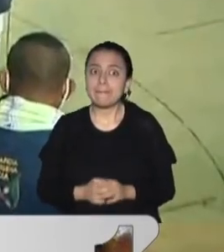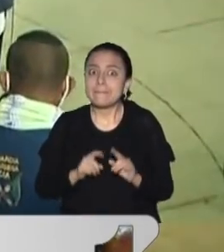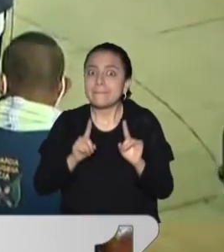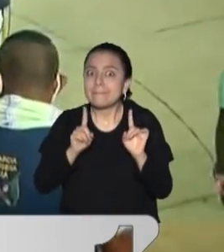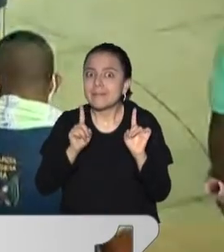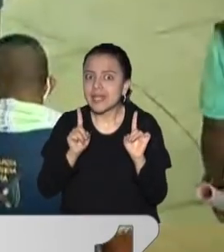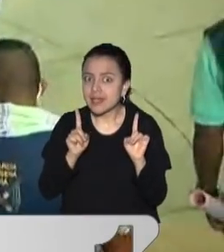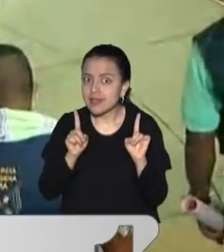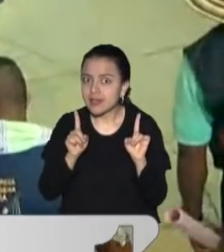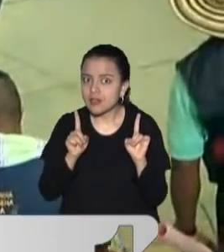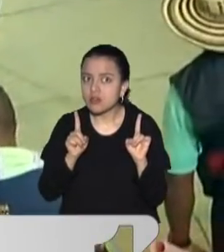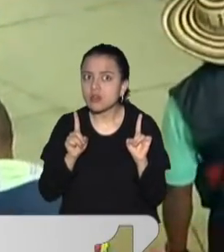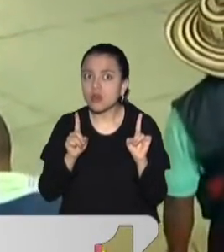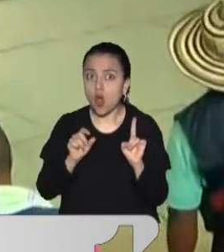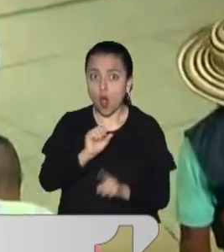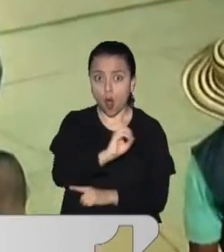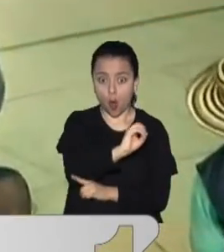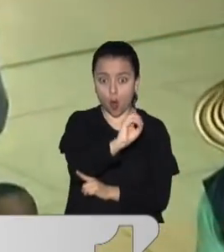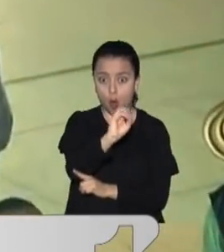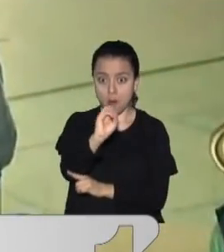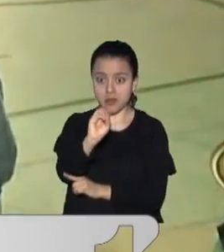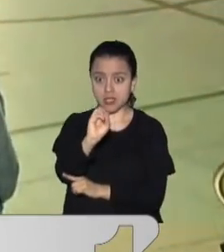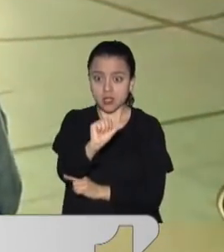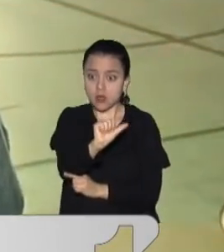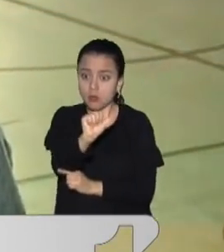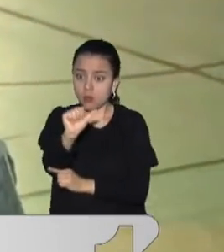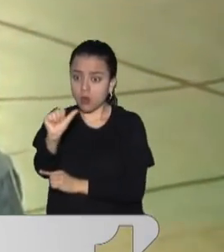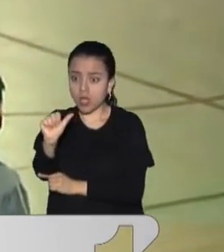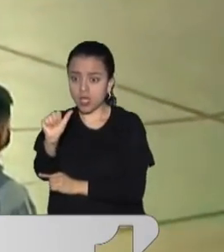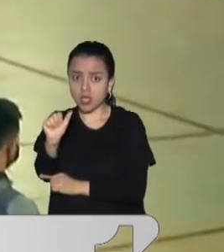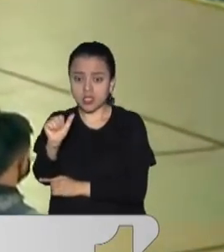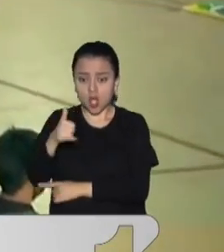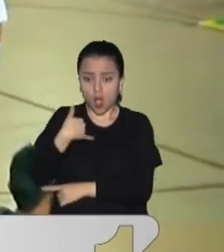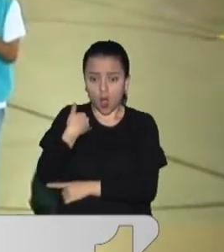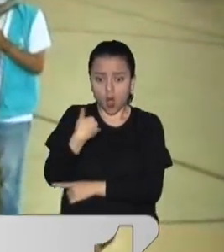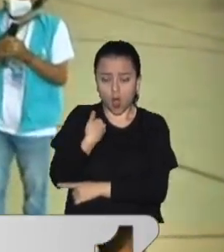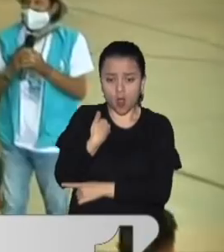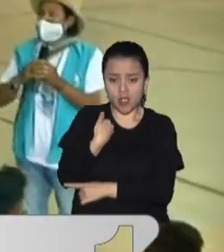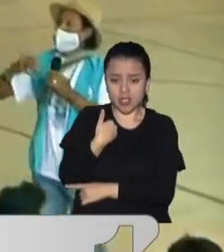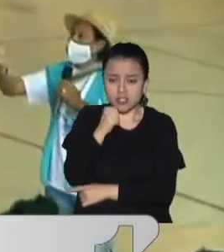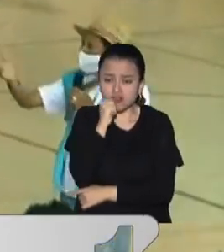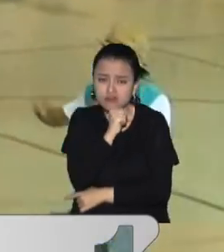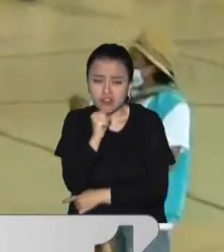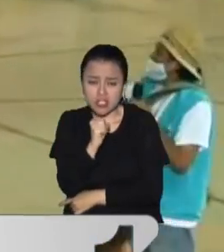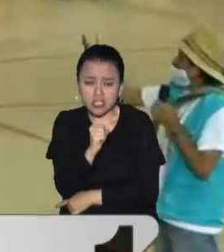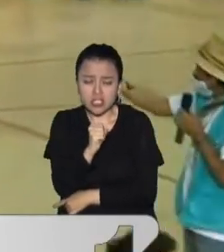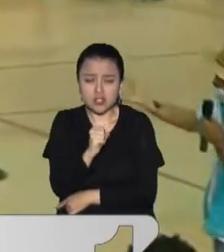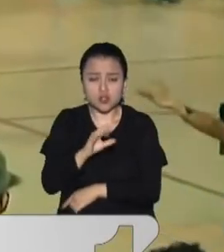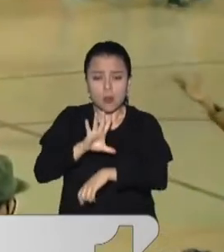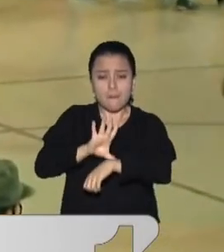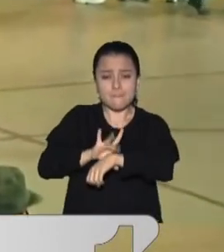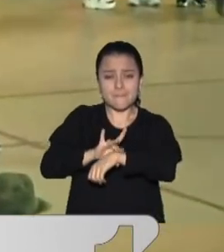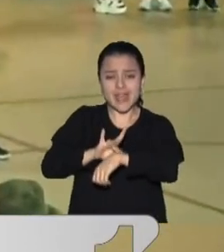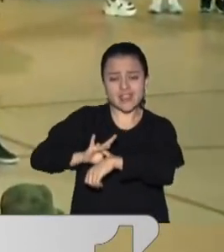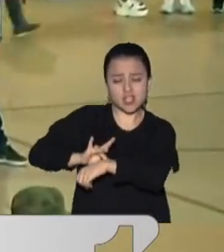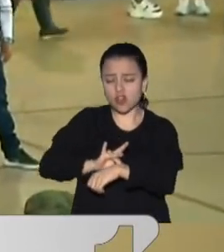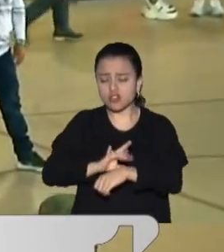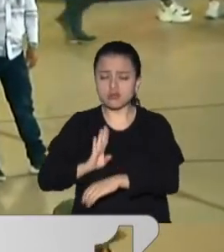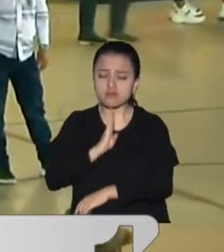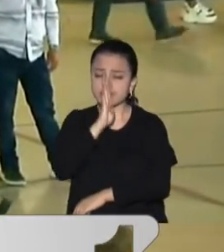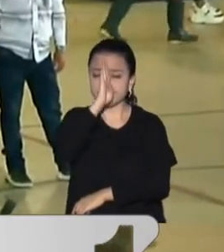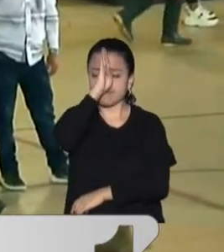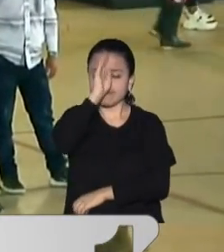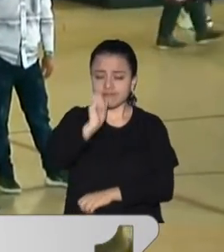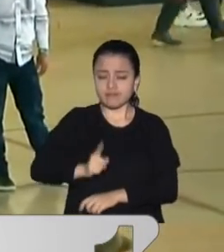venimos mujeres, jóvenes, ancianos, médicos tradicionales, autoridades,